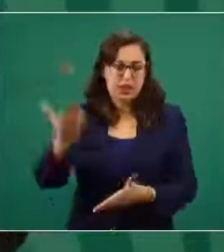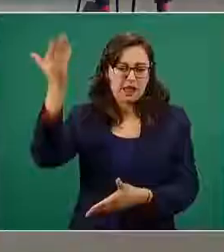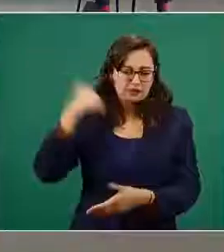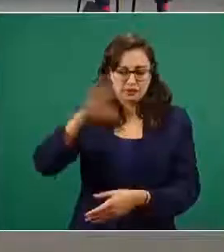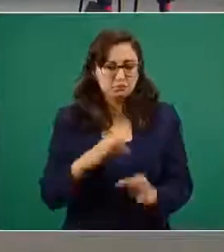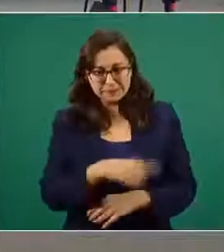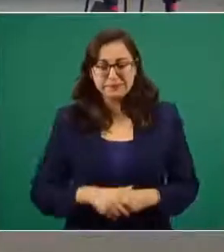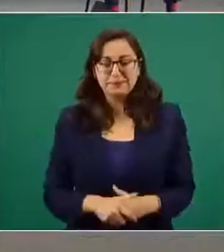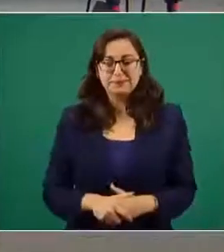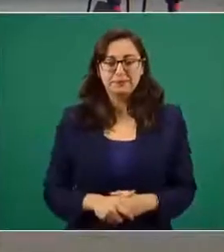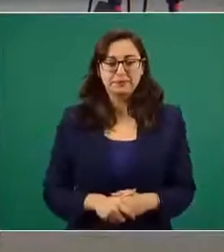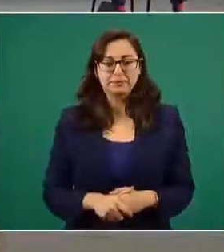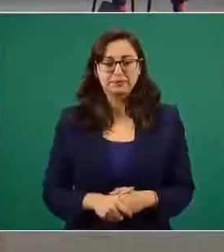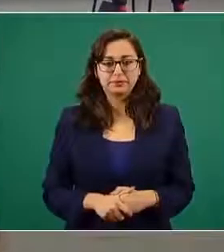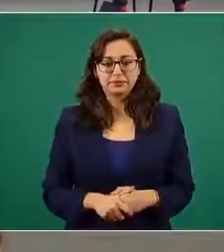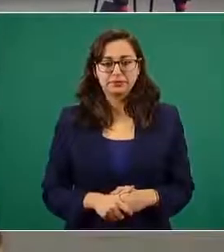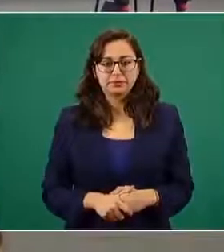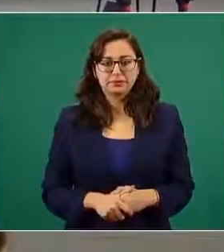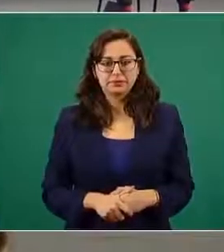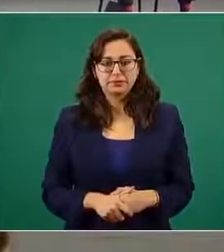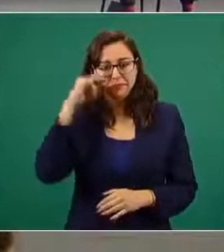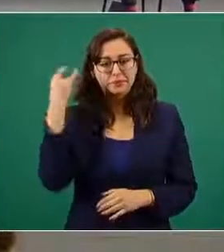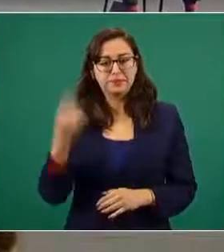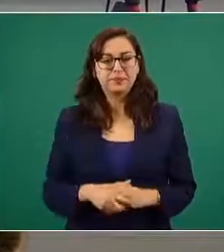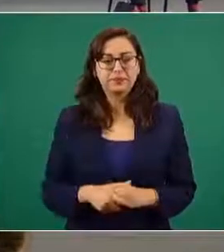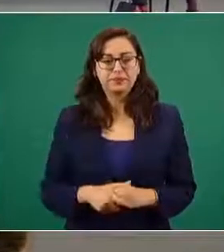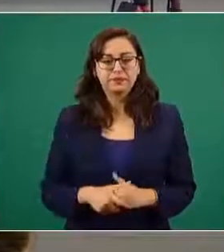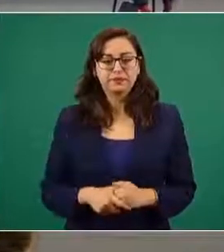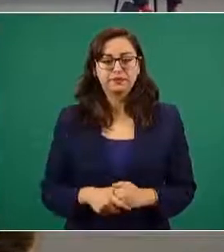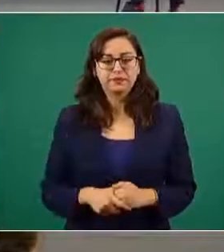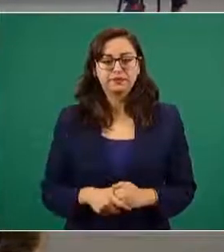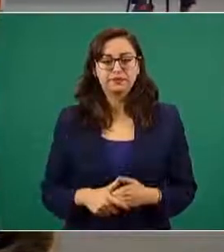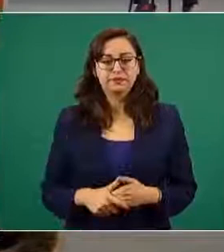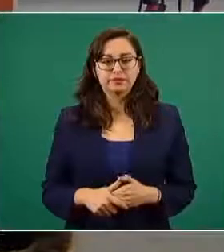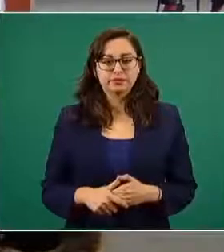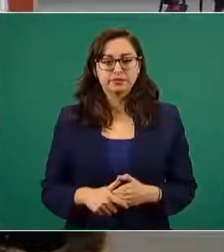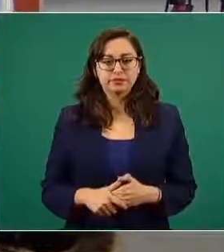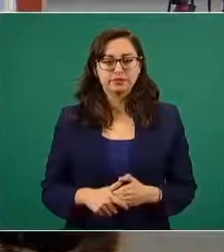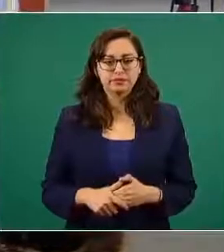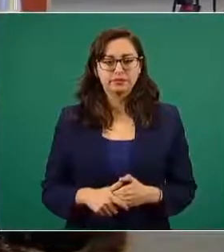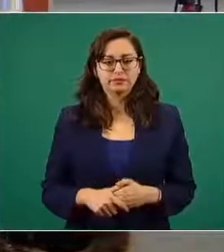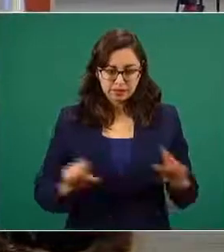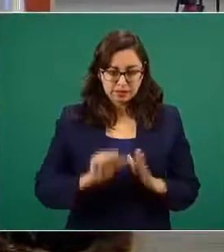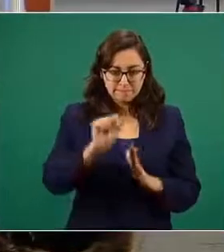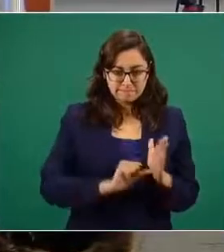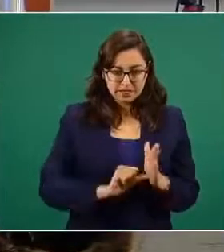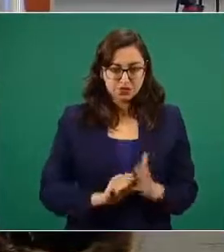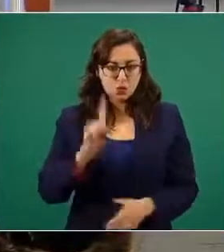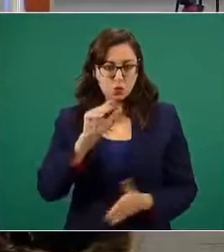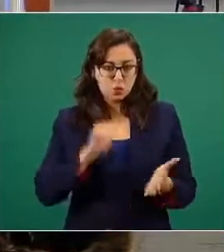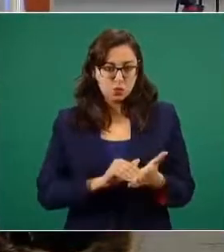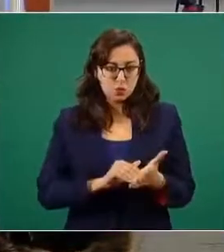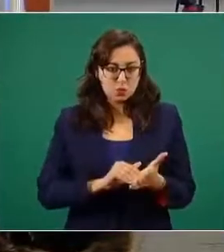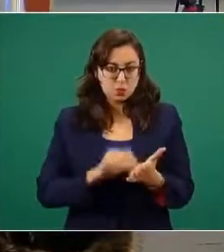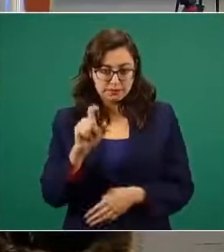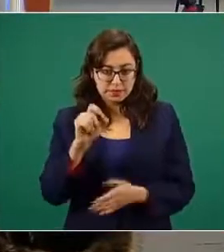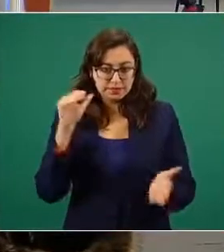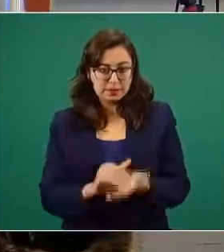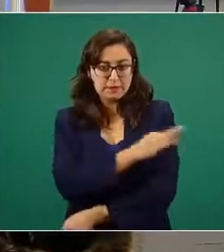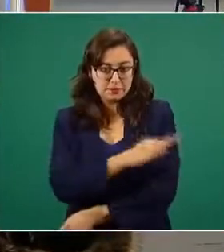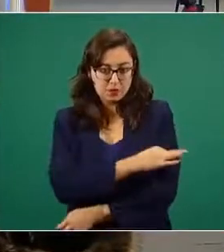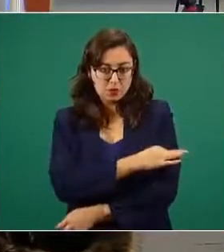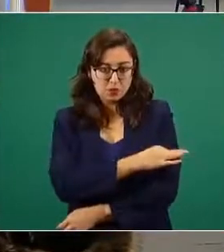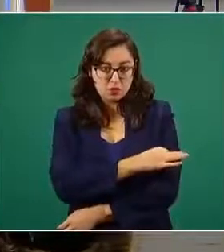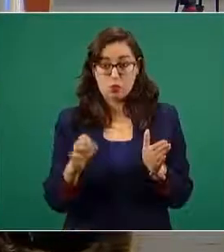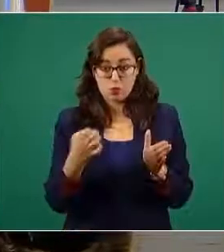se estableció. Sí, que es este. A ver si alcanzo. Hay uno que está desglosado. Es que este es el mes, 1.420.000 dosis